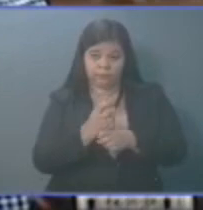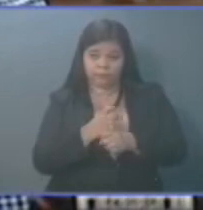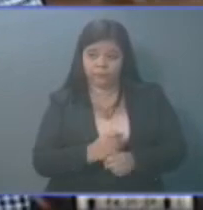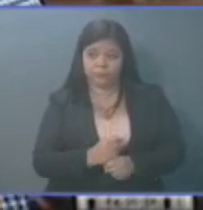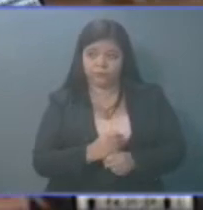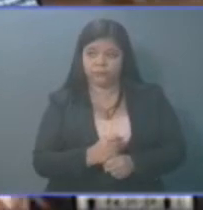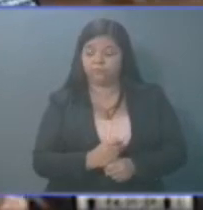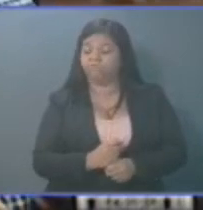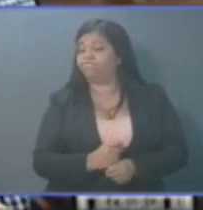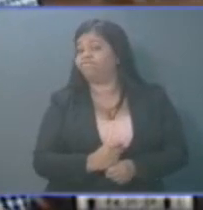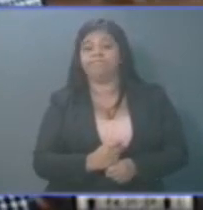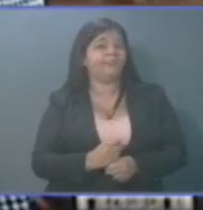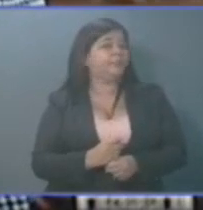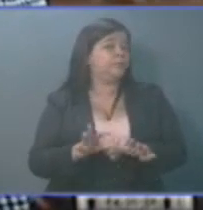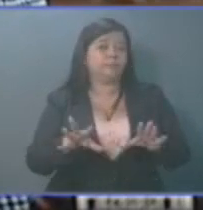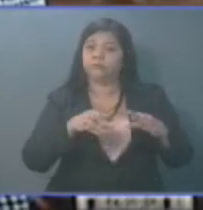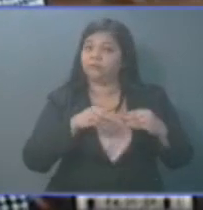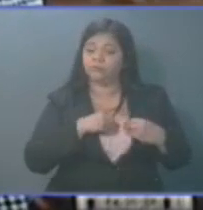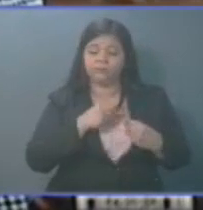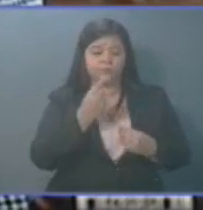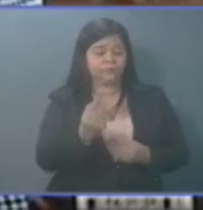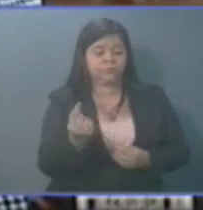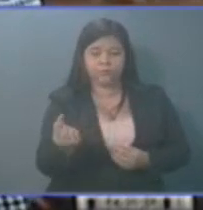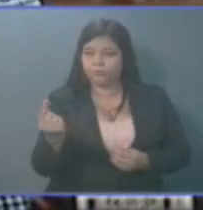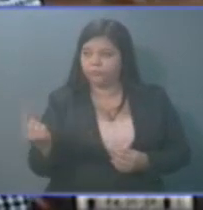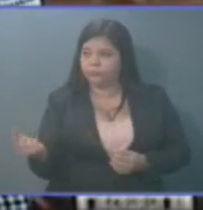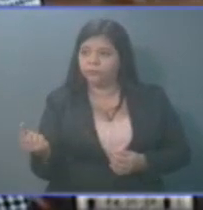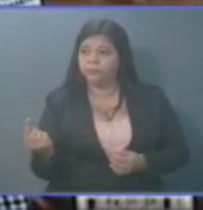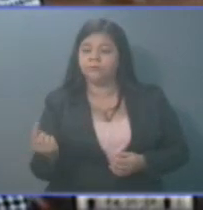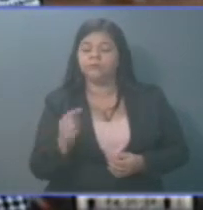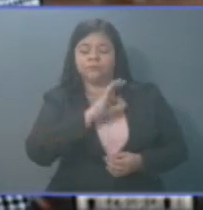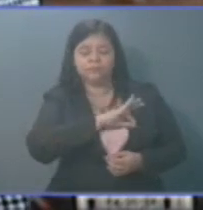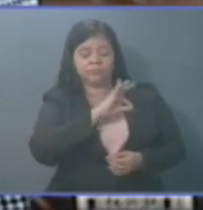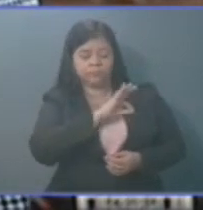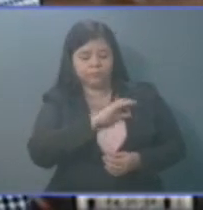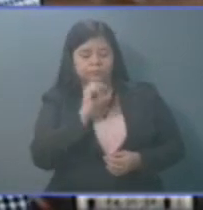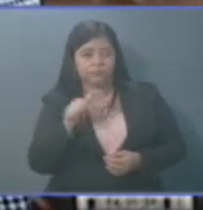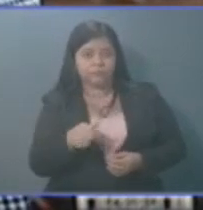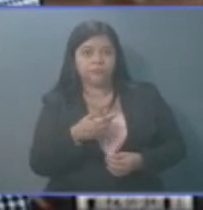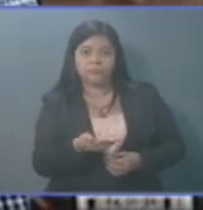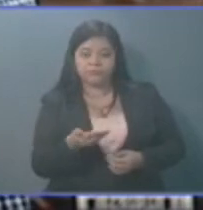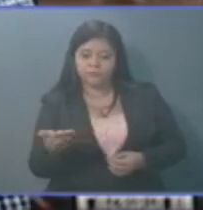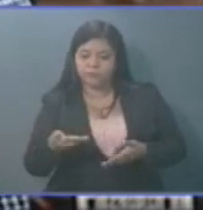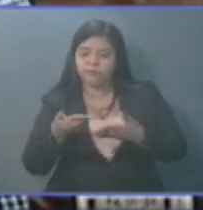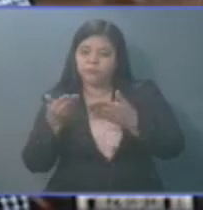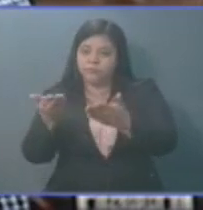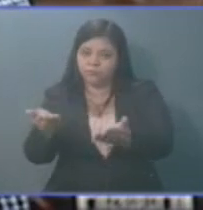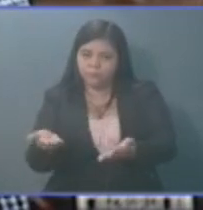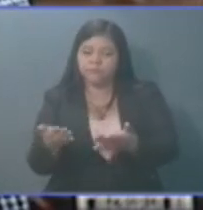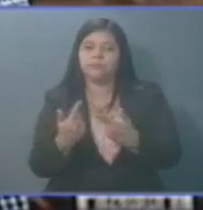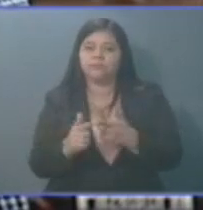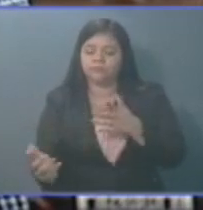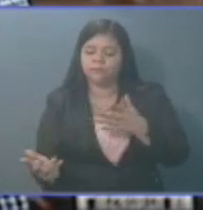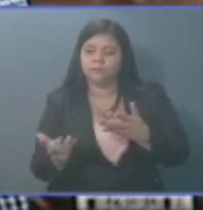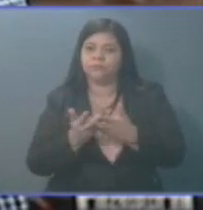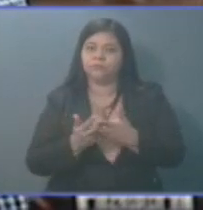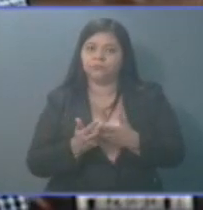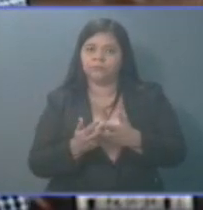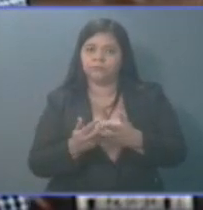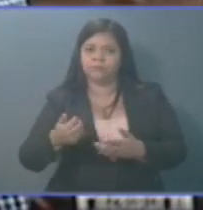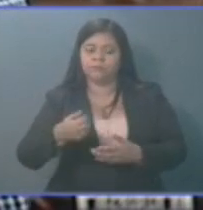garantizando que no se perjudique a los beneficiarios. Tales prestaciones se harán efectivas con